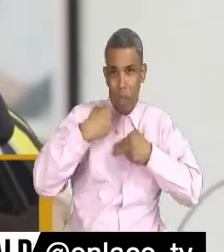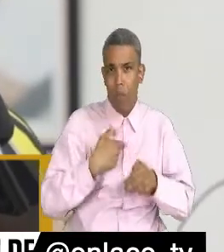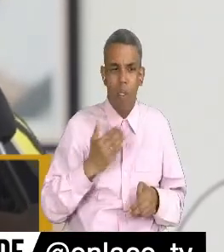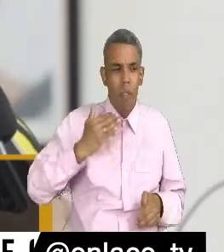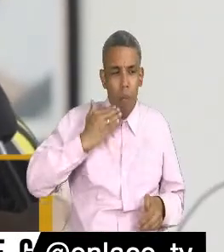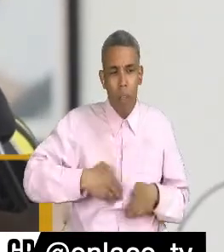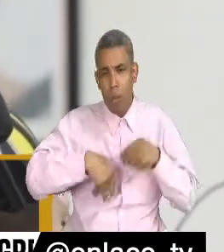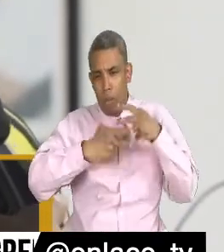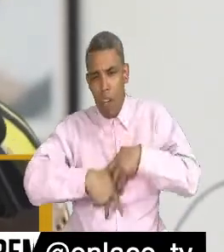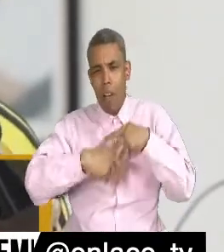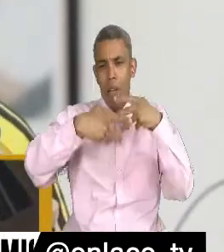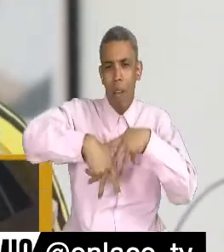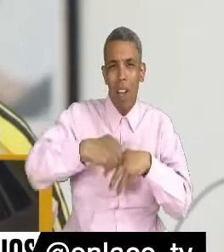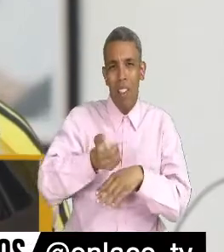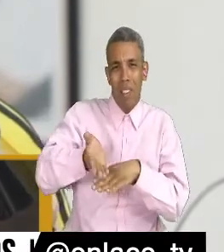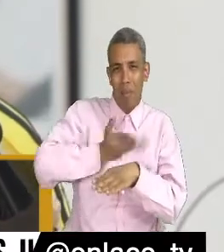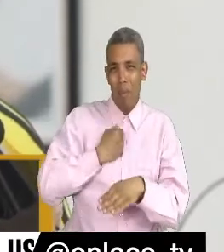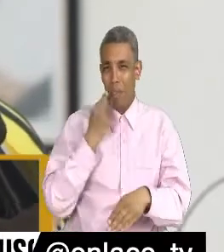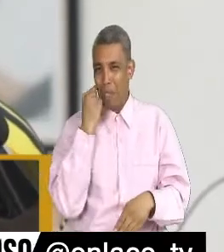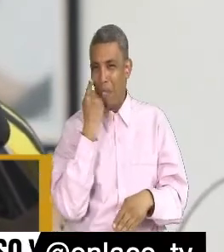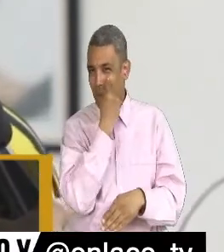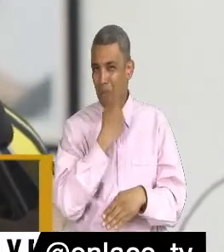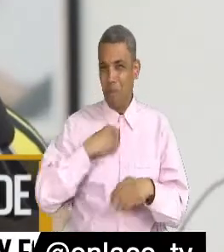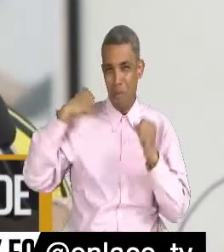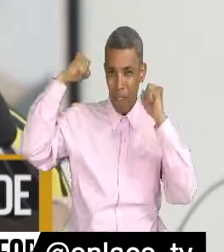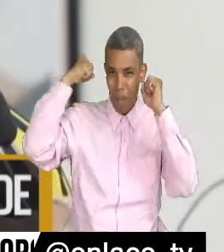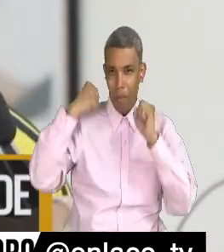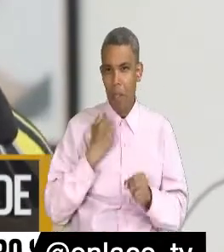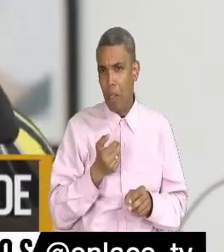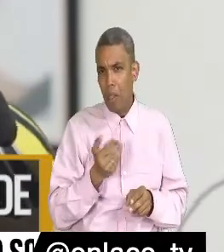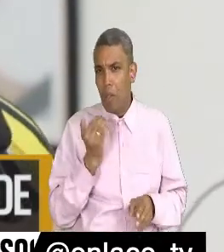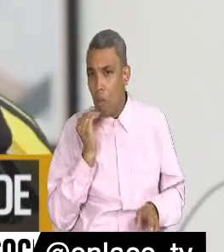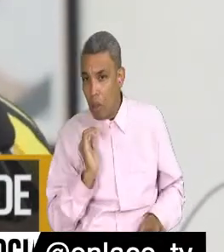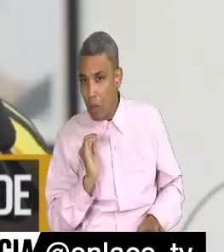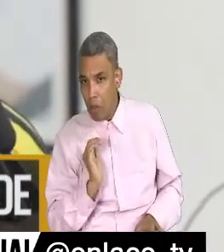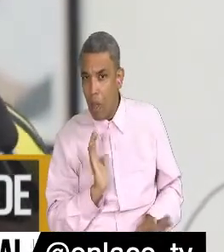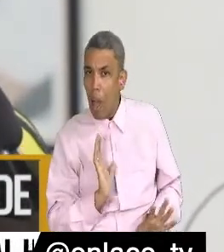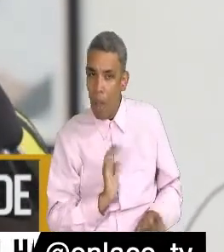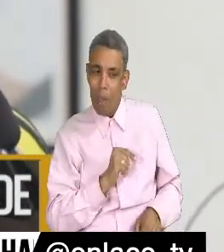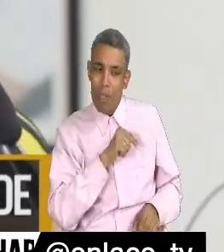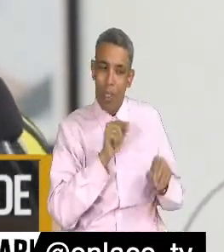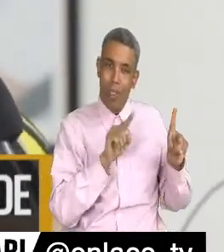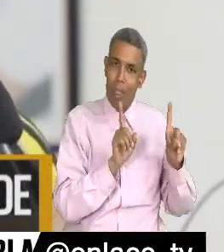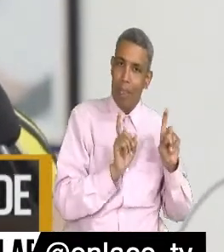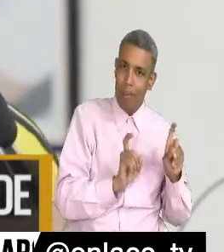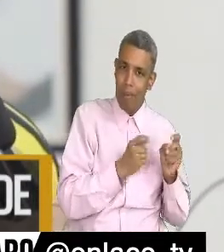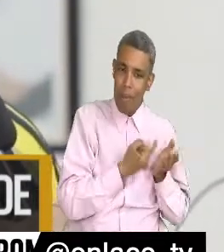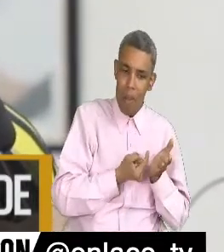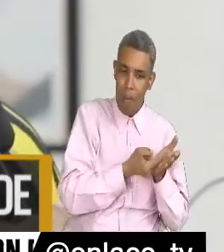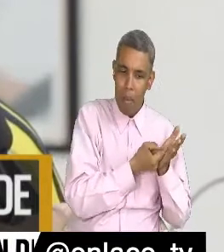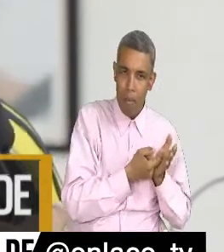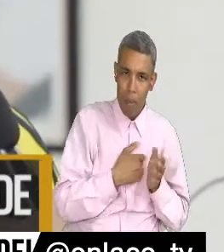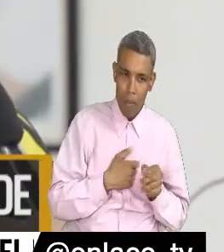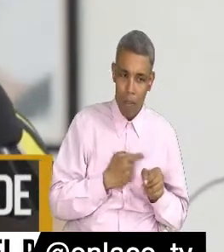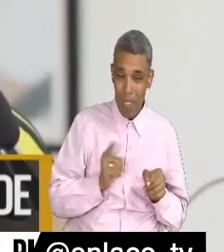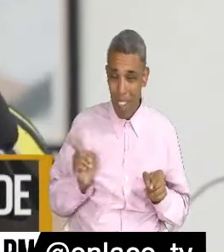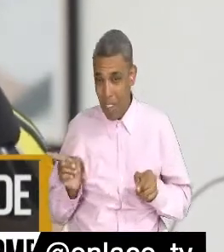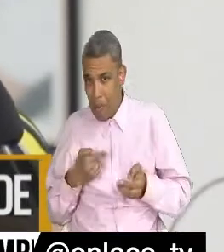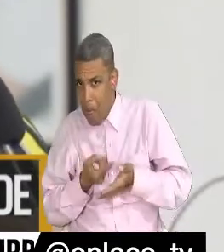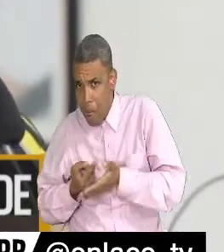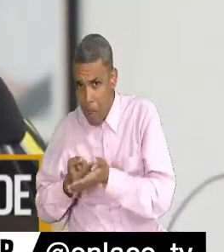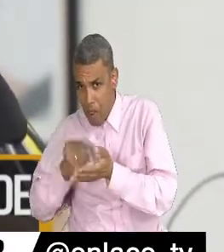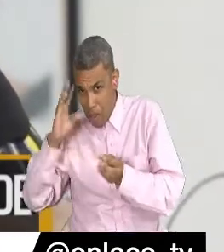esa entidad, esa unión de voluntades que defina cuál va a ser la hoja de ruta para la